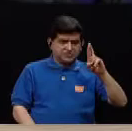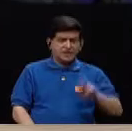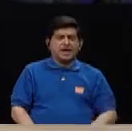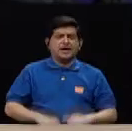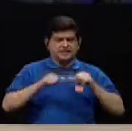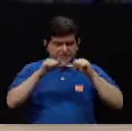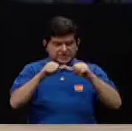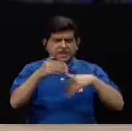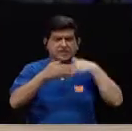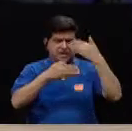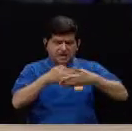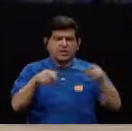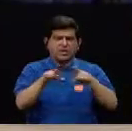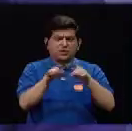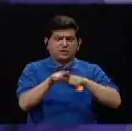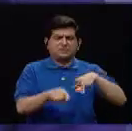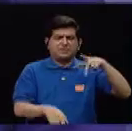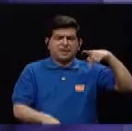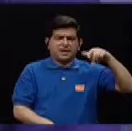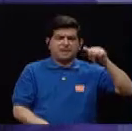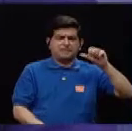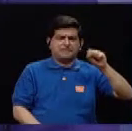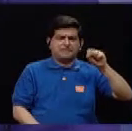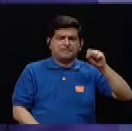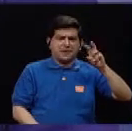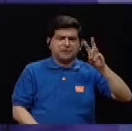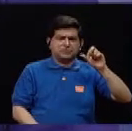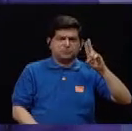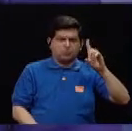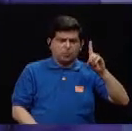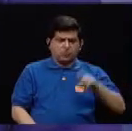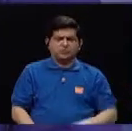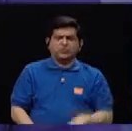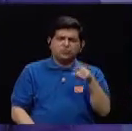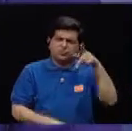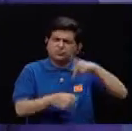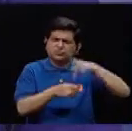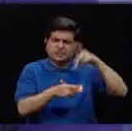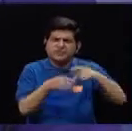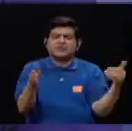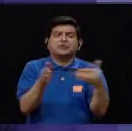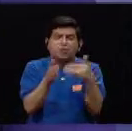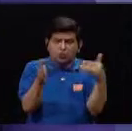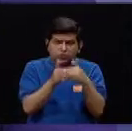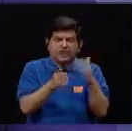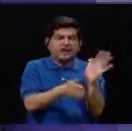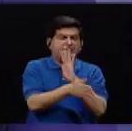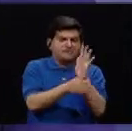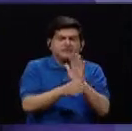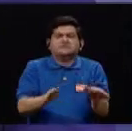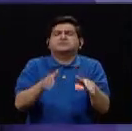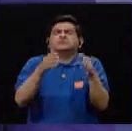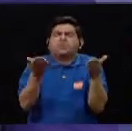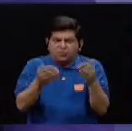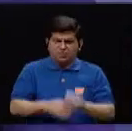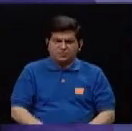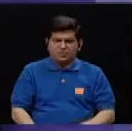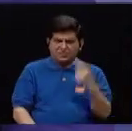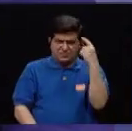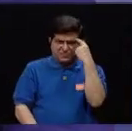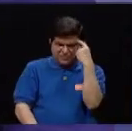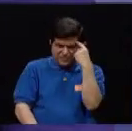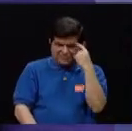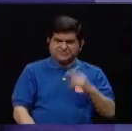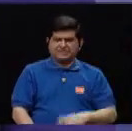paso y después viene también Password. ¿Cómo recordás esa época de participar otra vez en las películas? O sea, que se